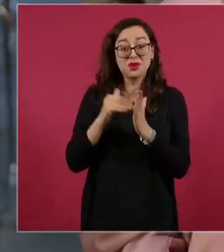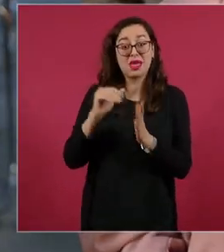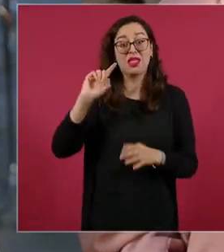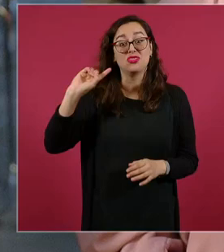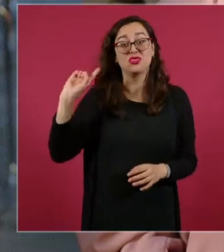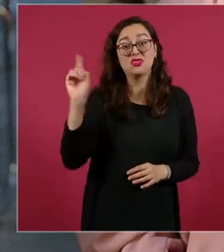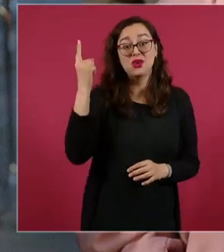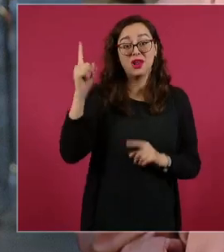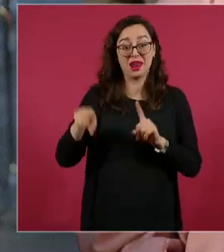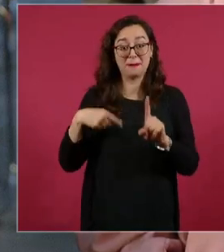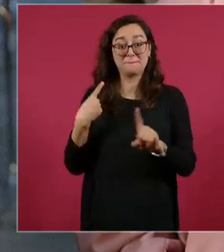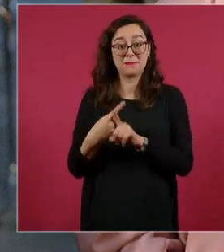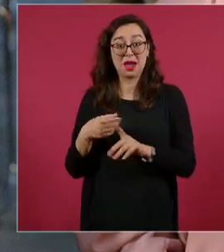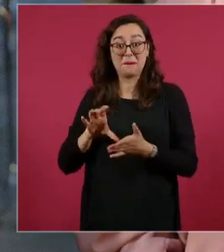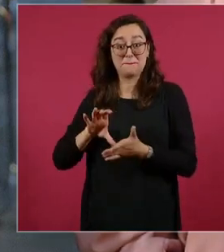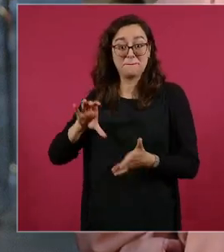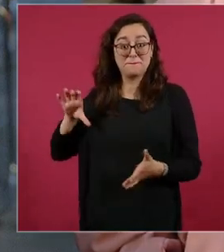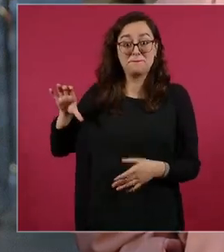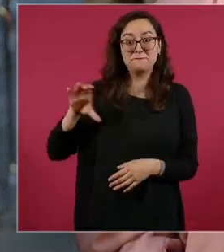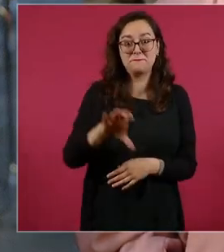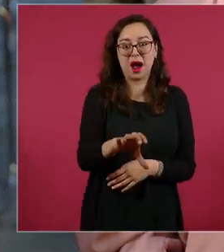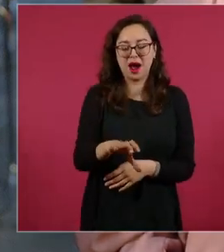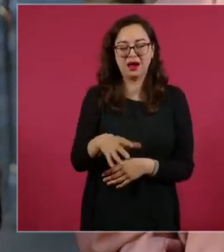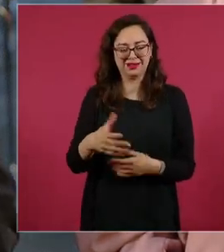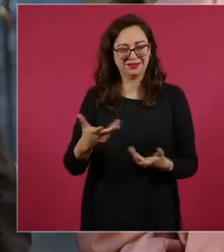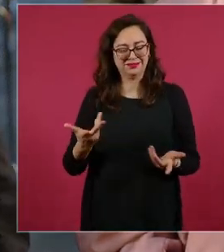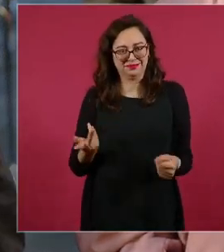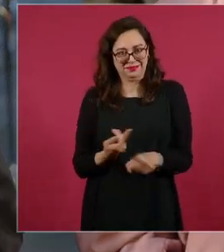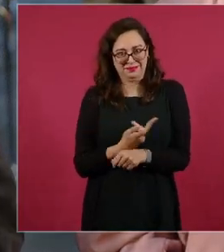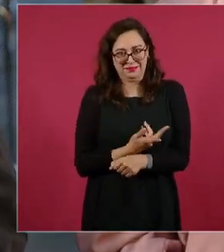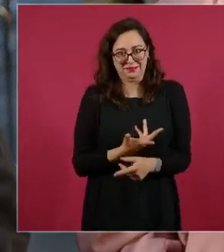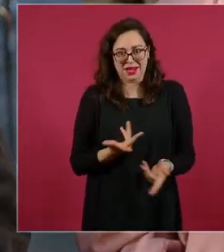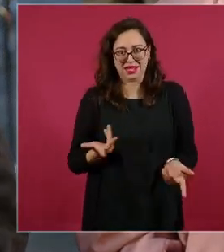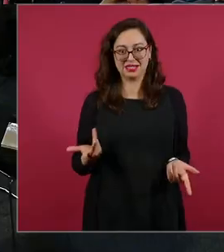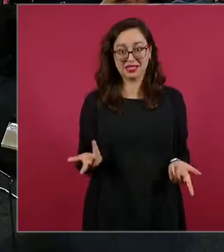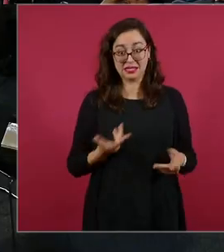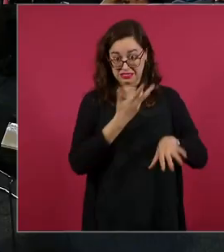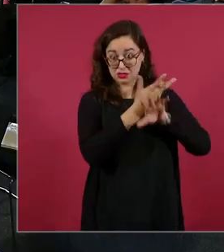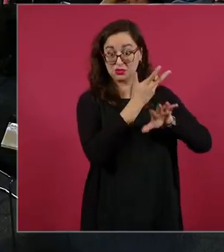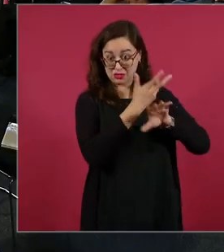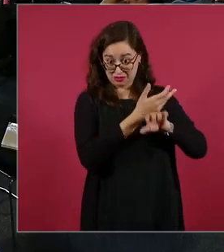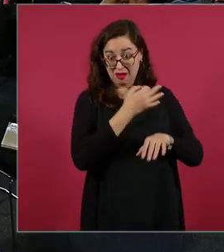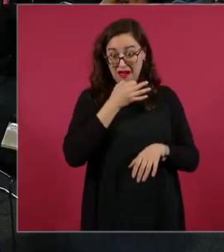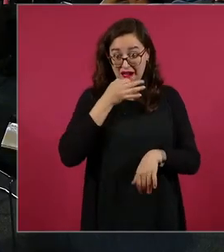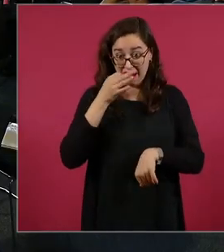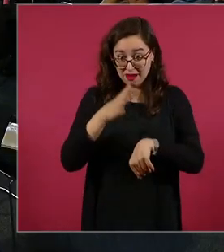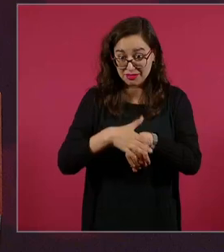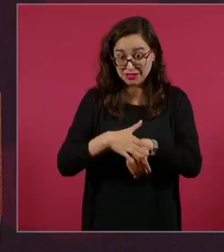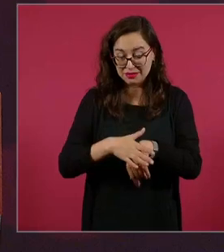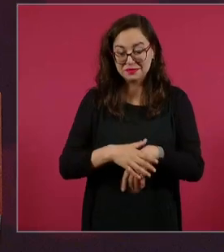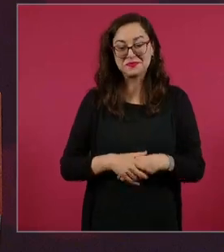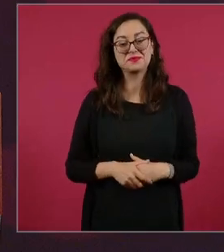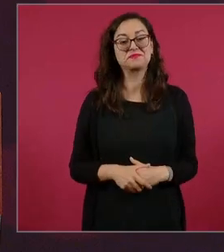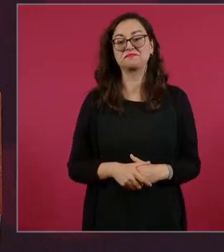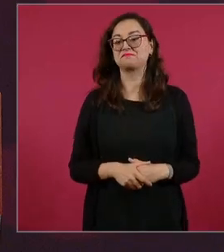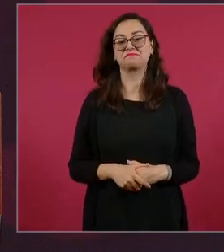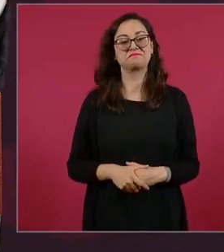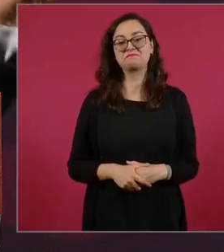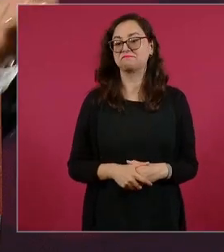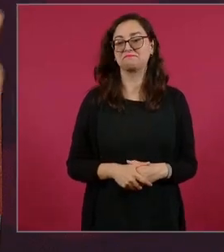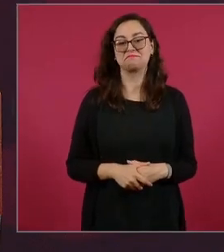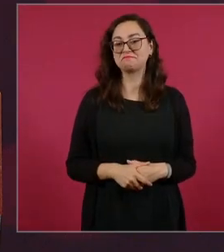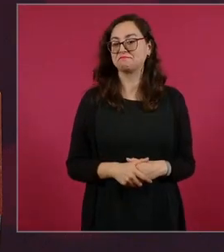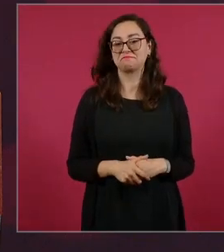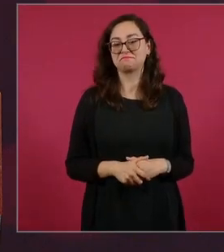Informe De La USAID O Del Departamento De Estado Sobre Este Asunto No No Tengo Informe Todavía Si Quisiera Yo Que